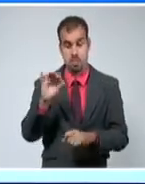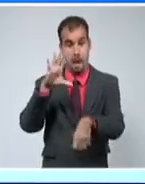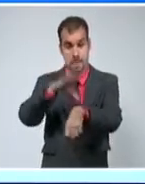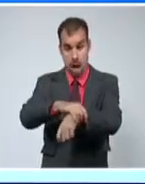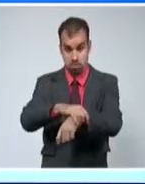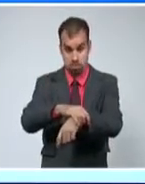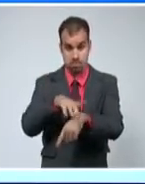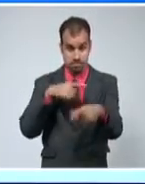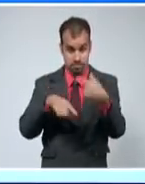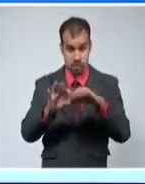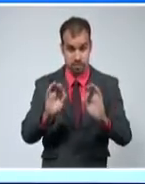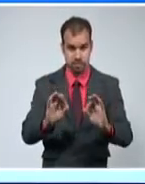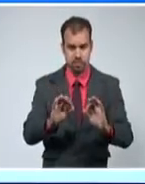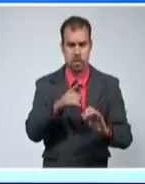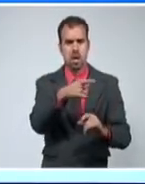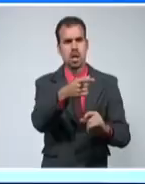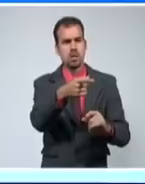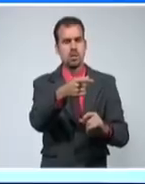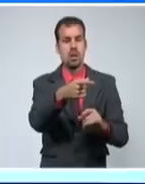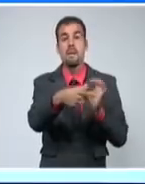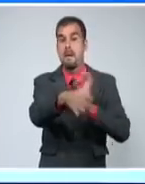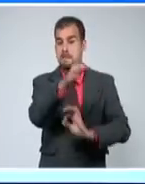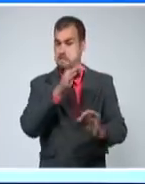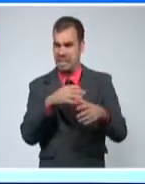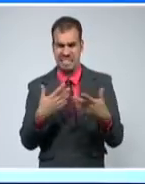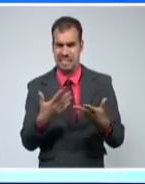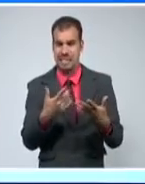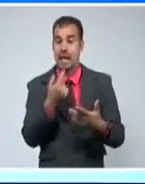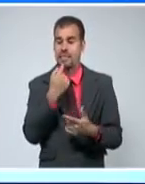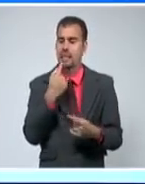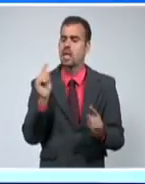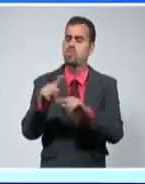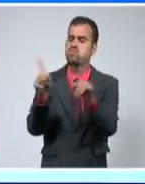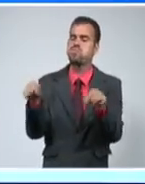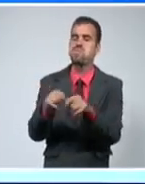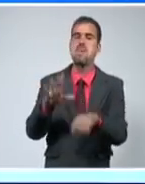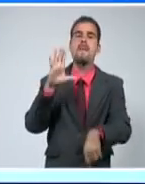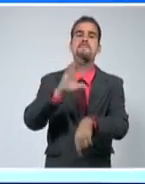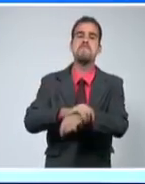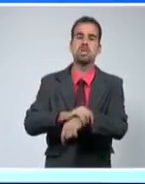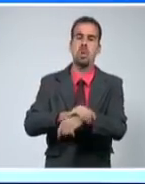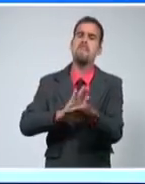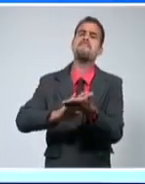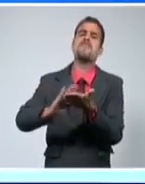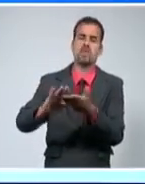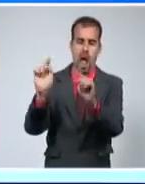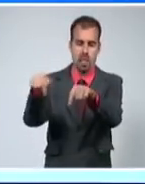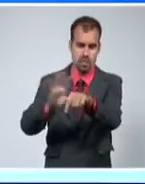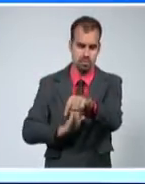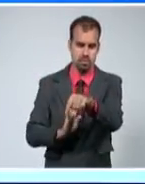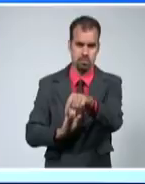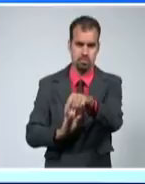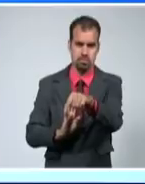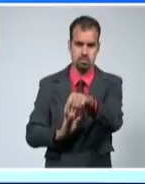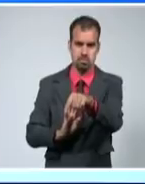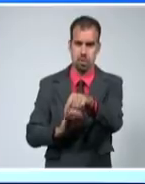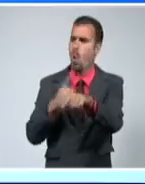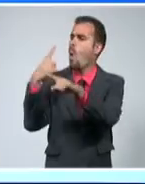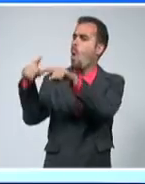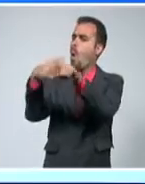momento nos dicen que está en el área donde ubican a los reclusos en prisión provisional que está allí como otros en su misma situación